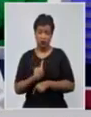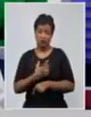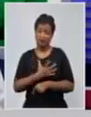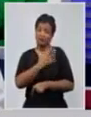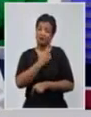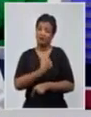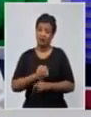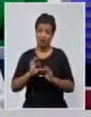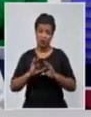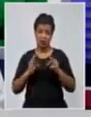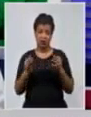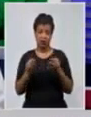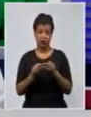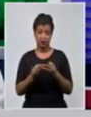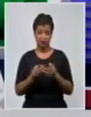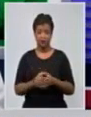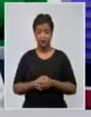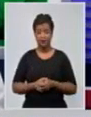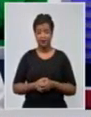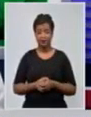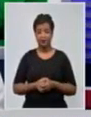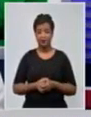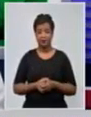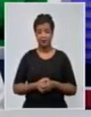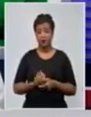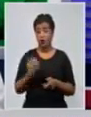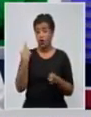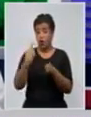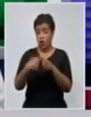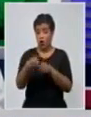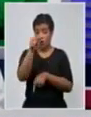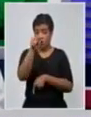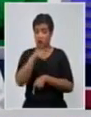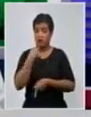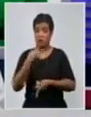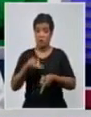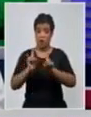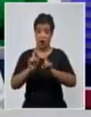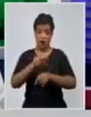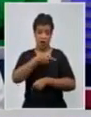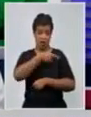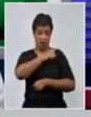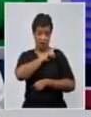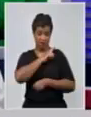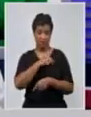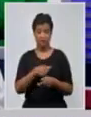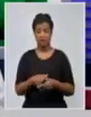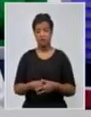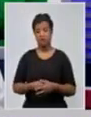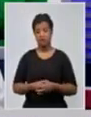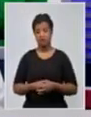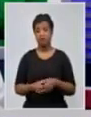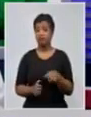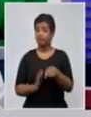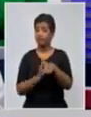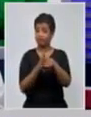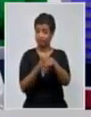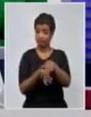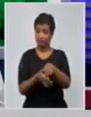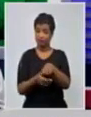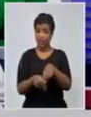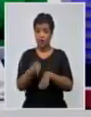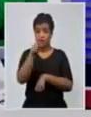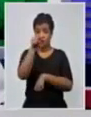condolencias. La otra persona que falleció en el día de ayer con COVID es